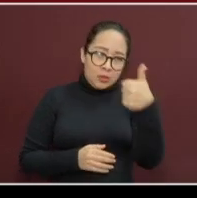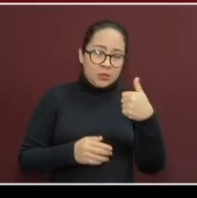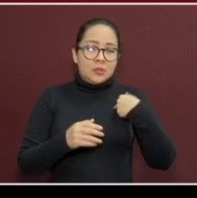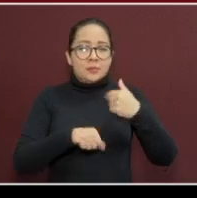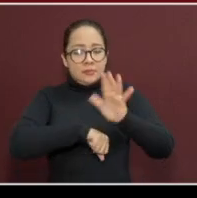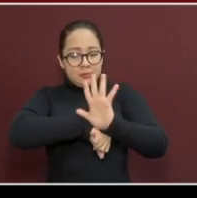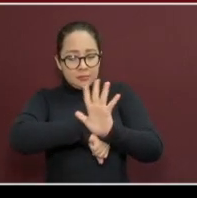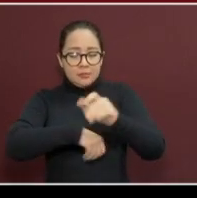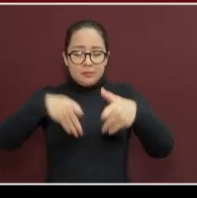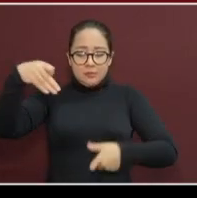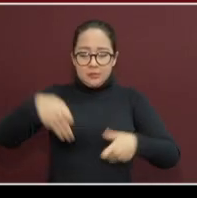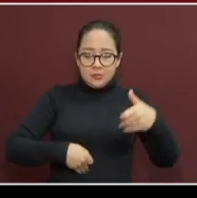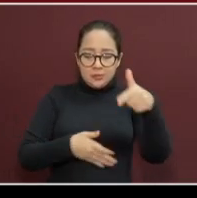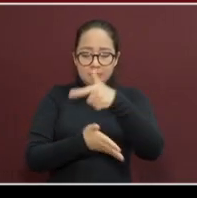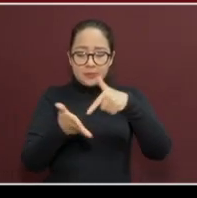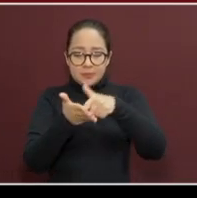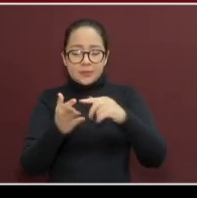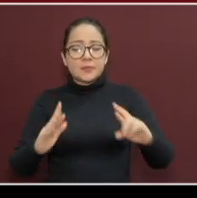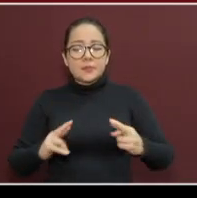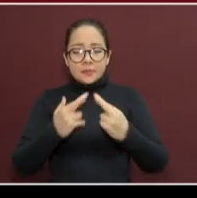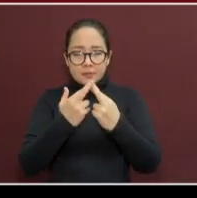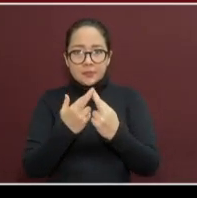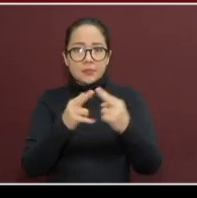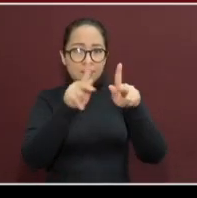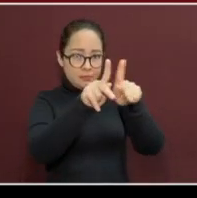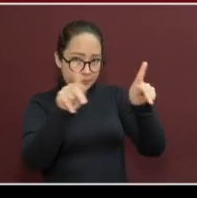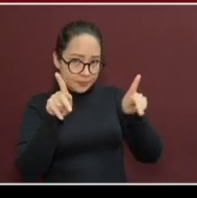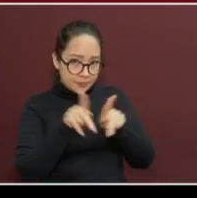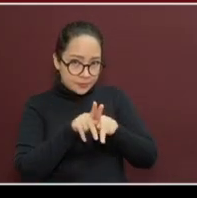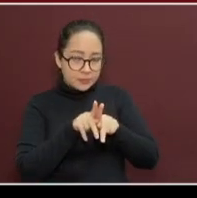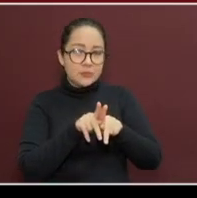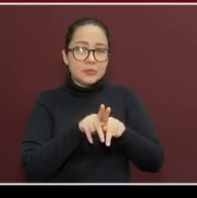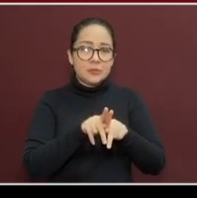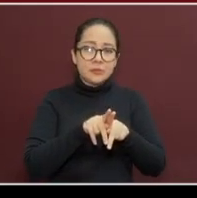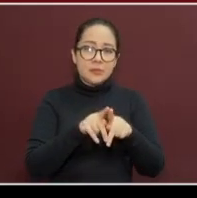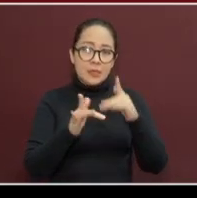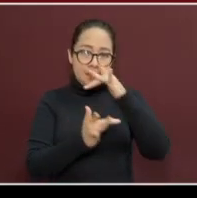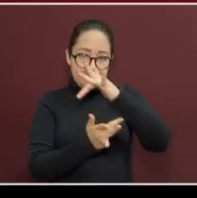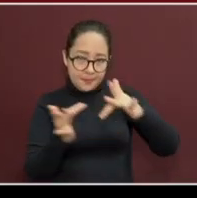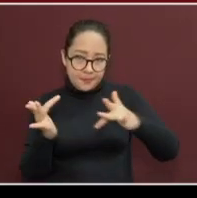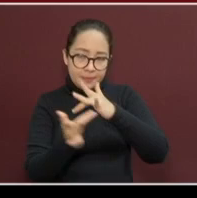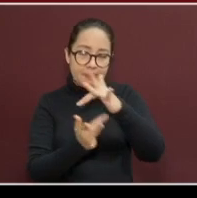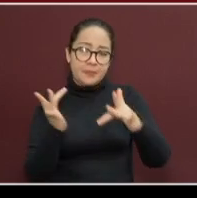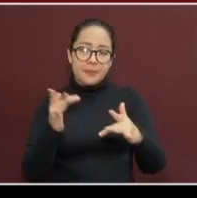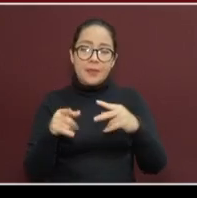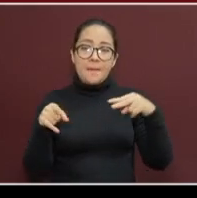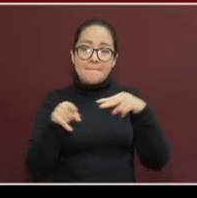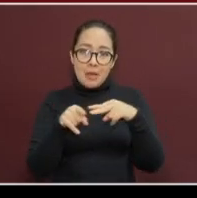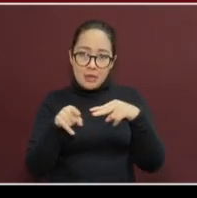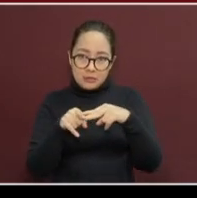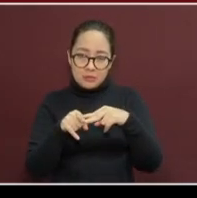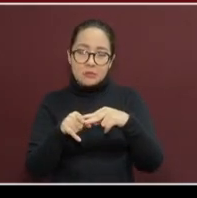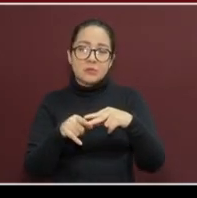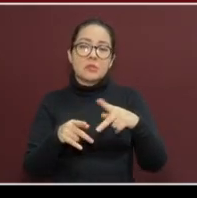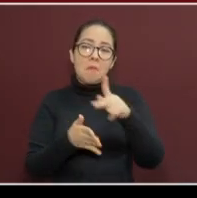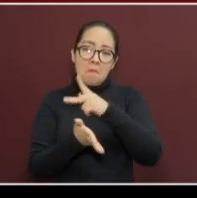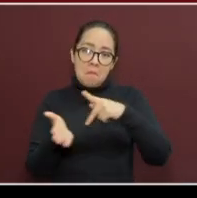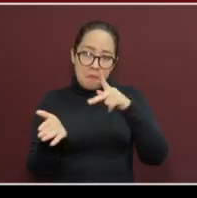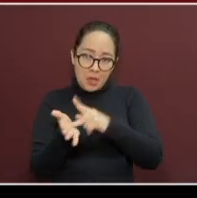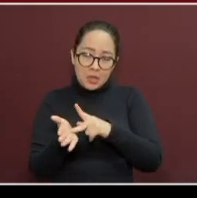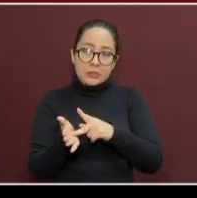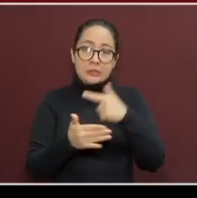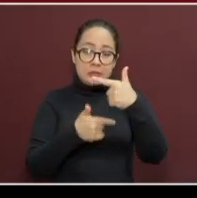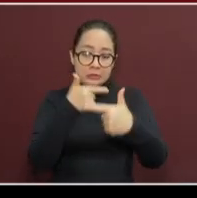centros religiosos centros comerciales centros nocturnos parques y gimnasios están